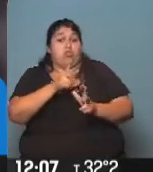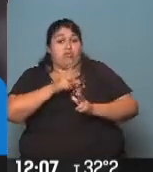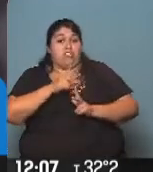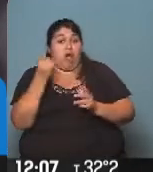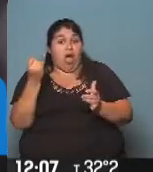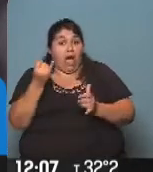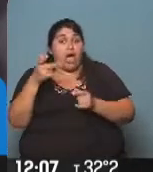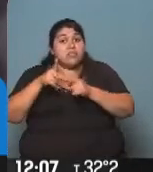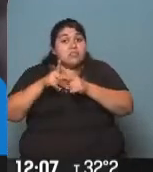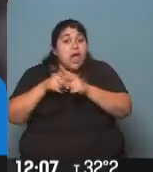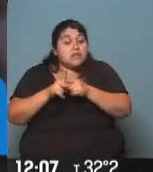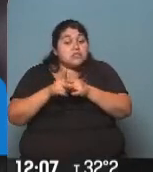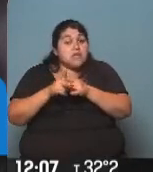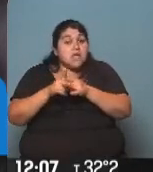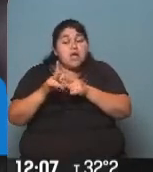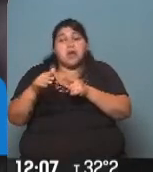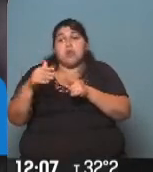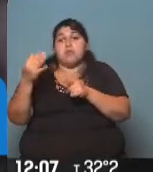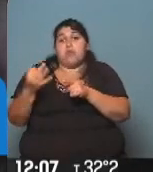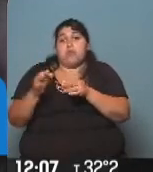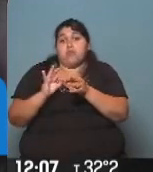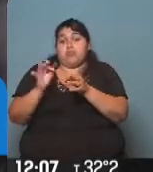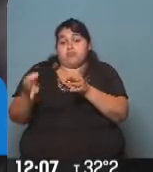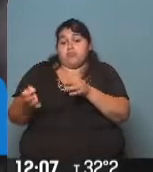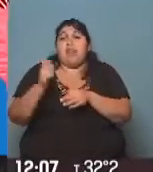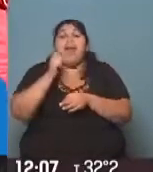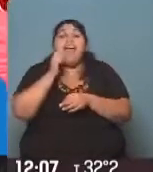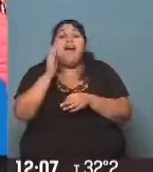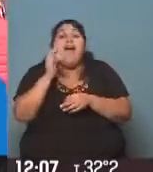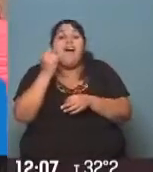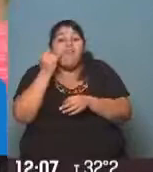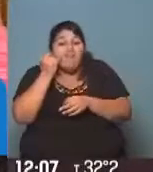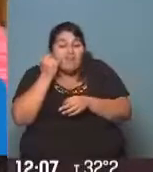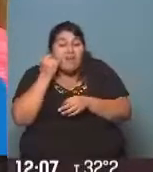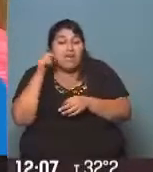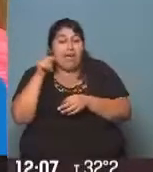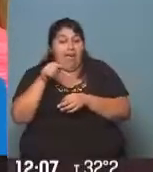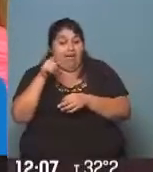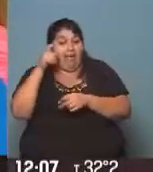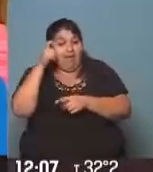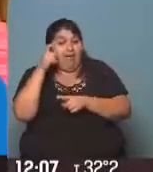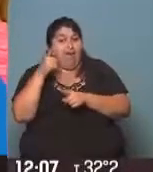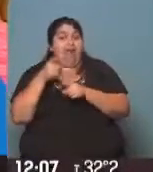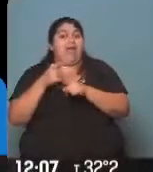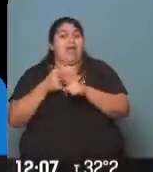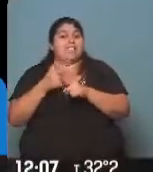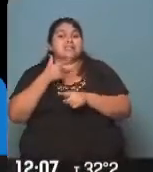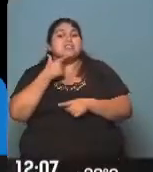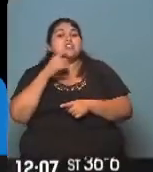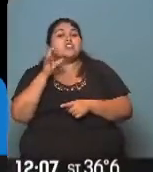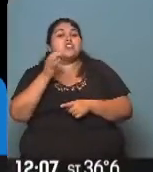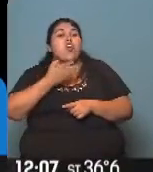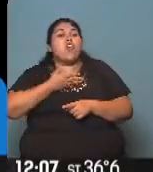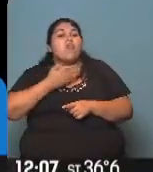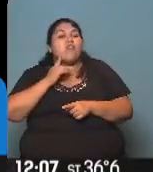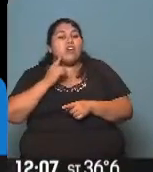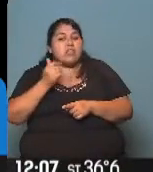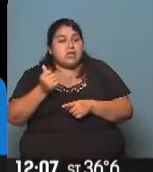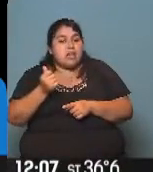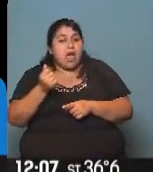que trabajaba en donde estaba gabi la zapatería él era el ex digamos de sofía primero había salido a comprar